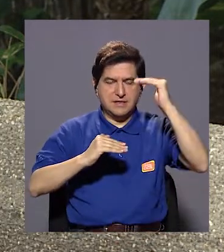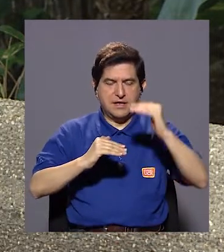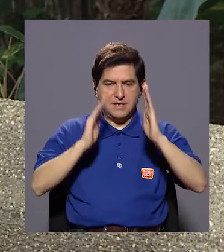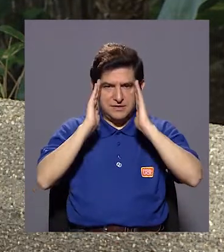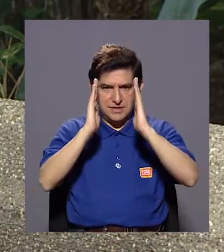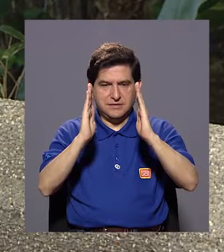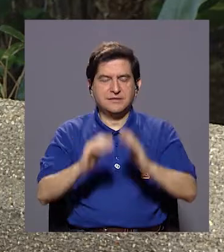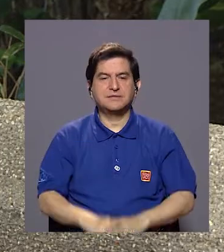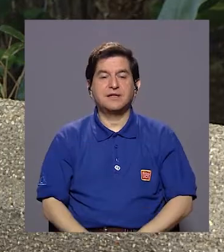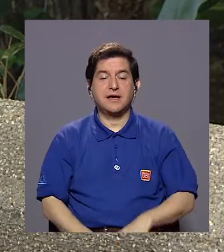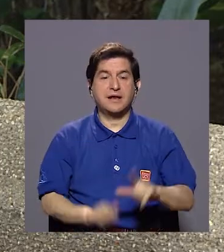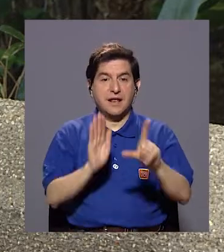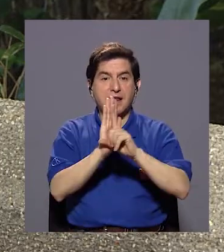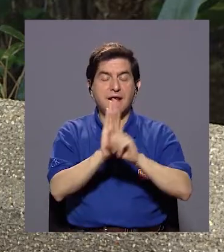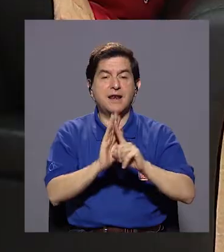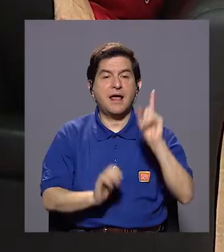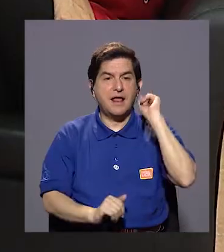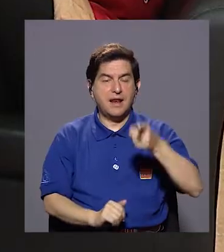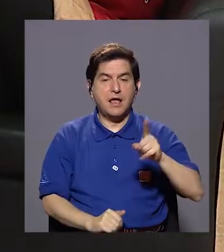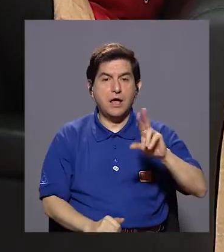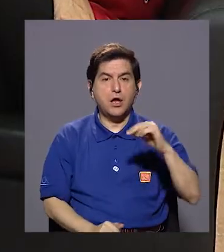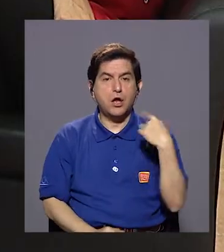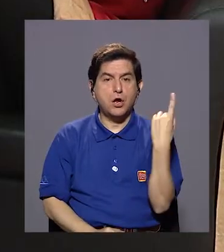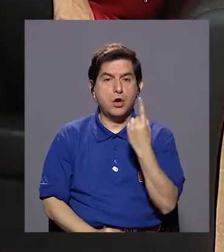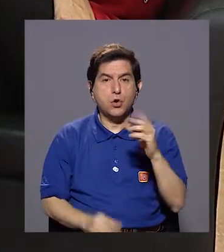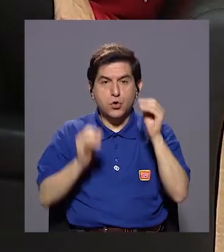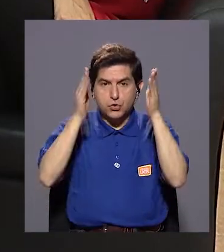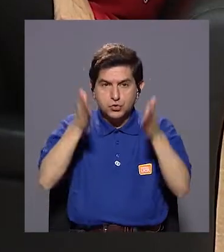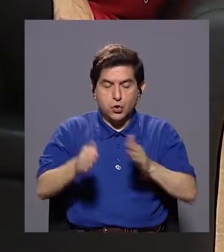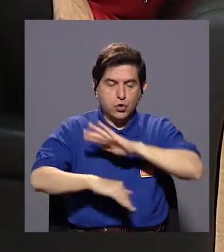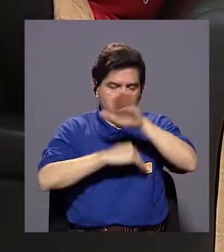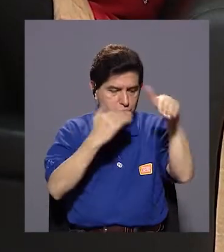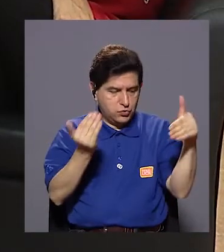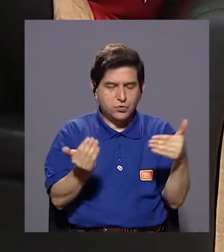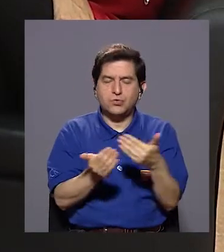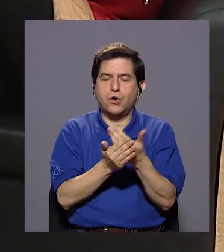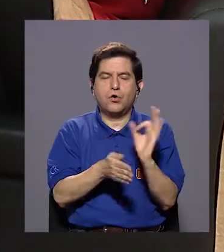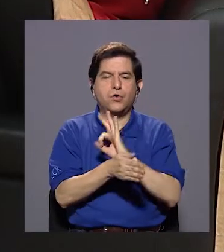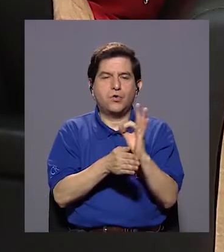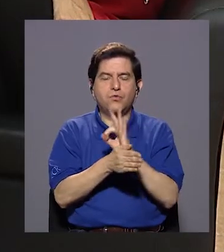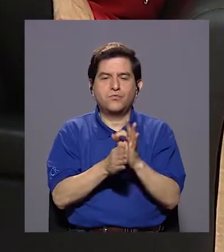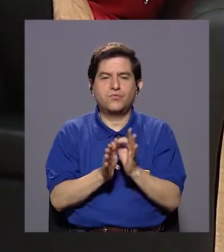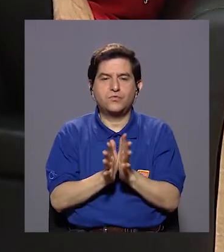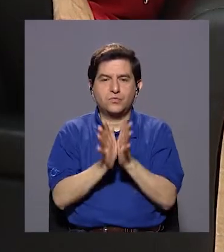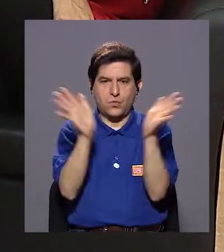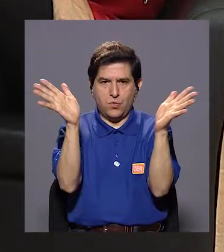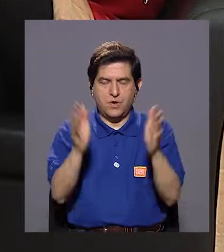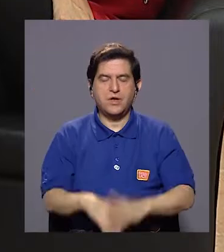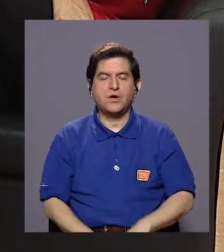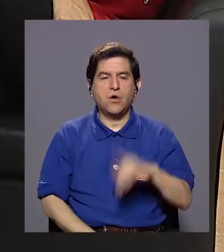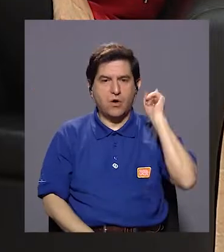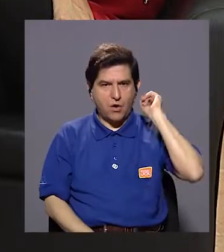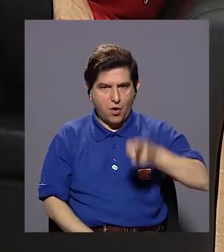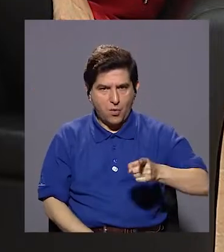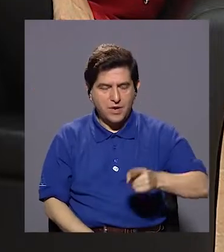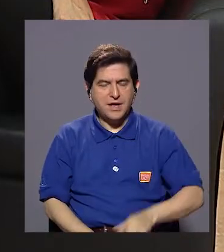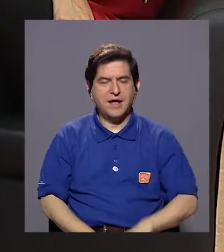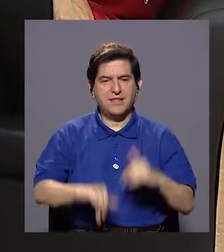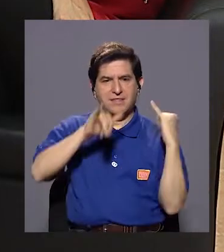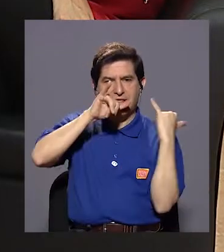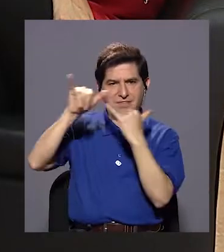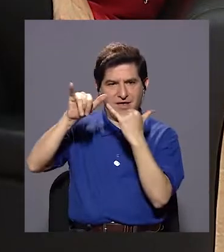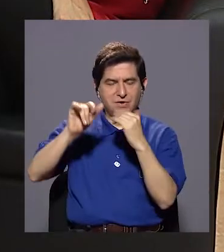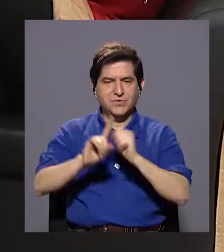obliga, o sea, la convención. O sea, no es solo los maestros. No, es en general, digamos, todos los funcionarios públicos estamos en la obligación de denunciar